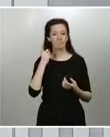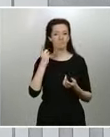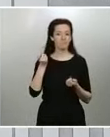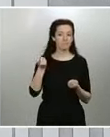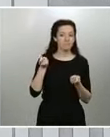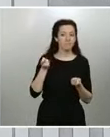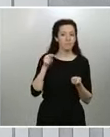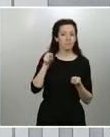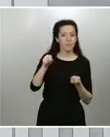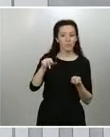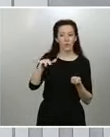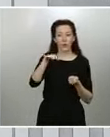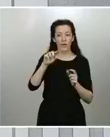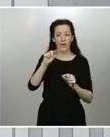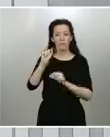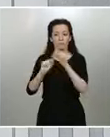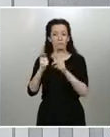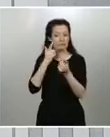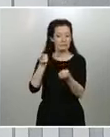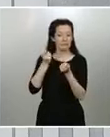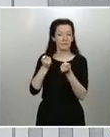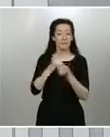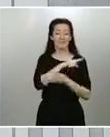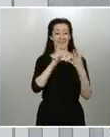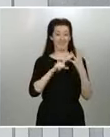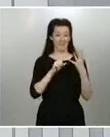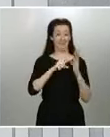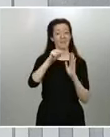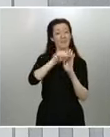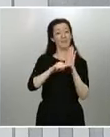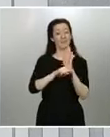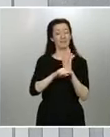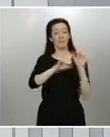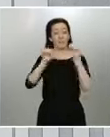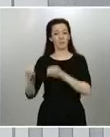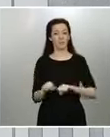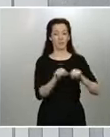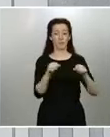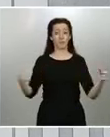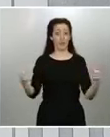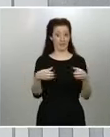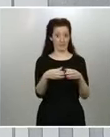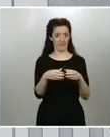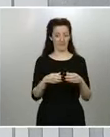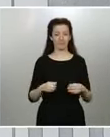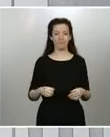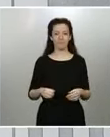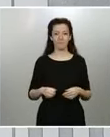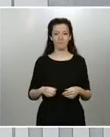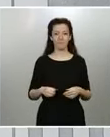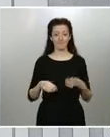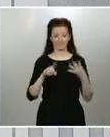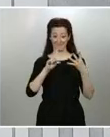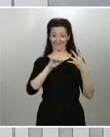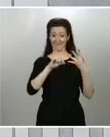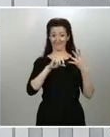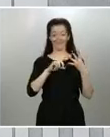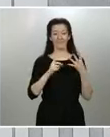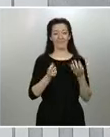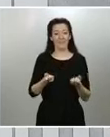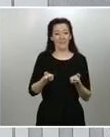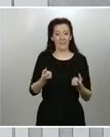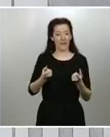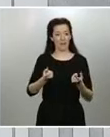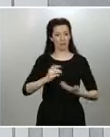cuarto lugar las medidas de protección también se inscribe en esta tercera necesidad de capacidad reforzada en la identificación y contención precoz